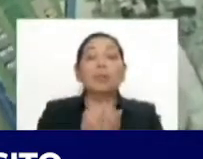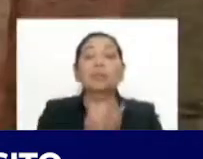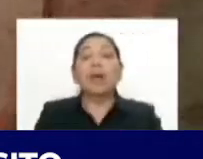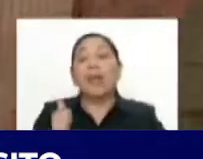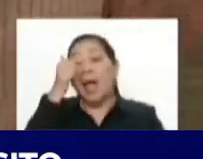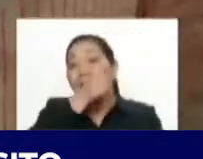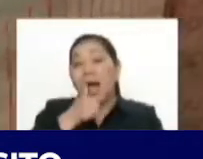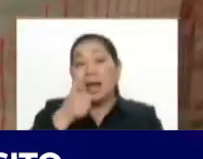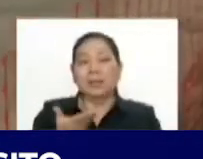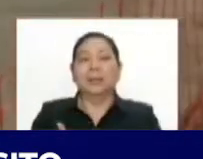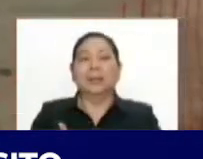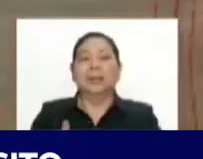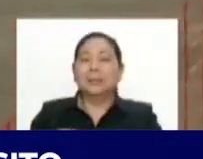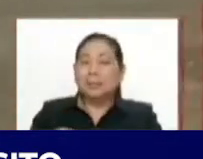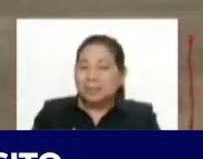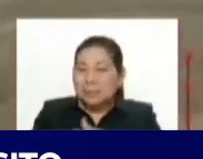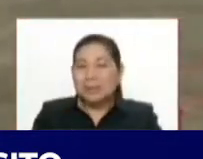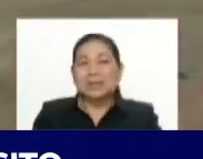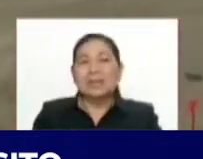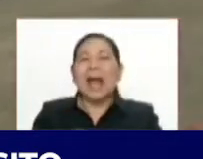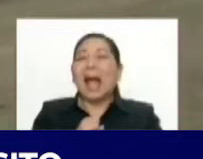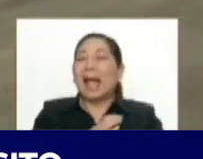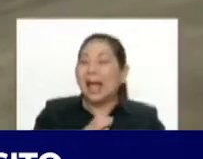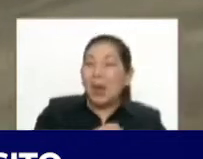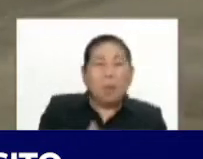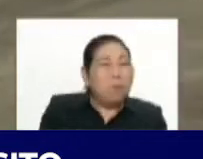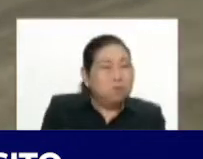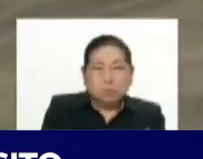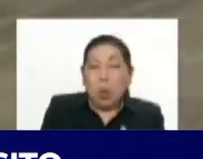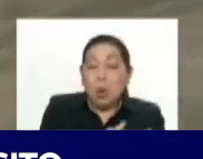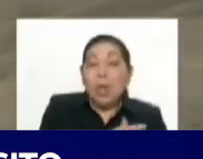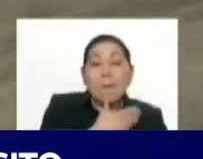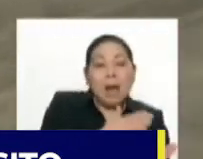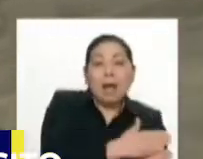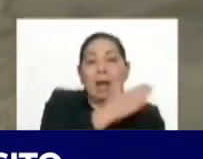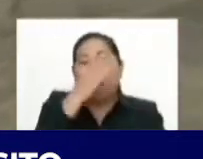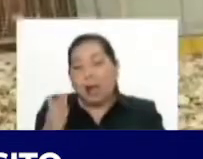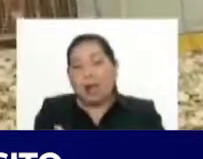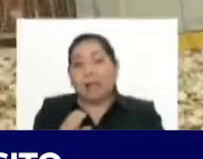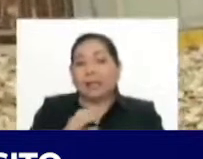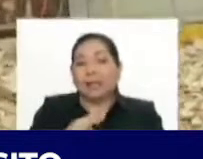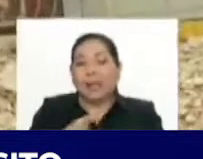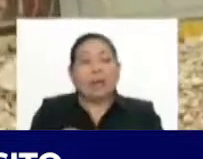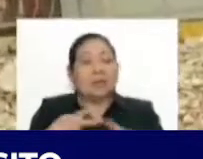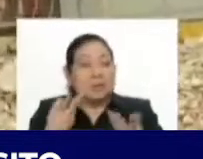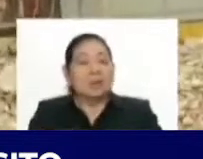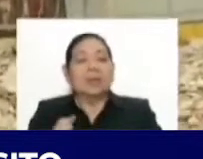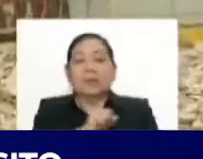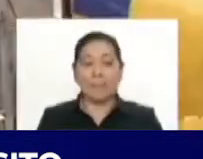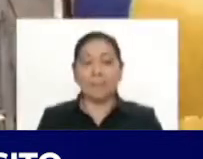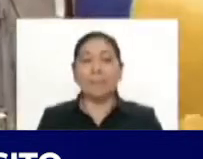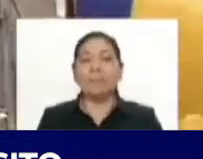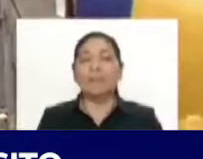Este megapuerto permitirá descongestionar las vías de acceso al puerto del Callao, produciendo oportunidades para la carga proveniente